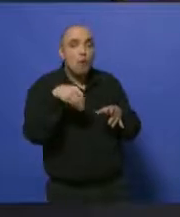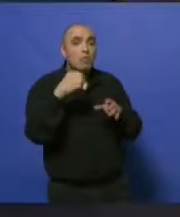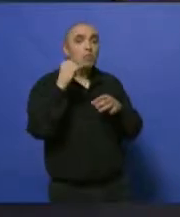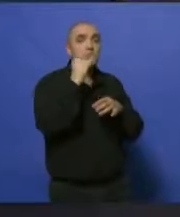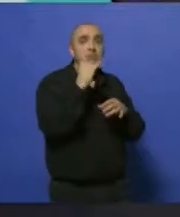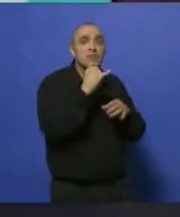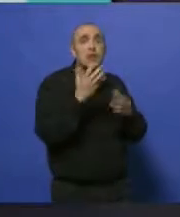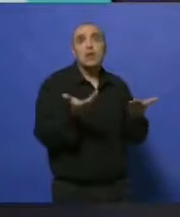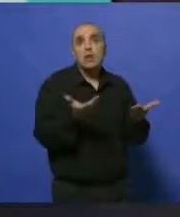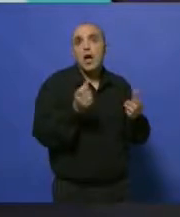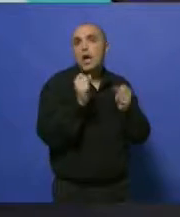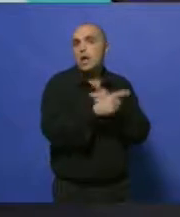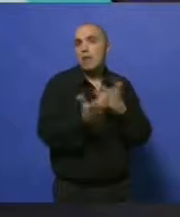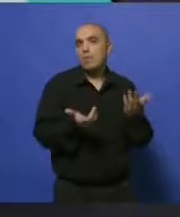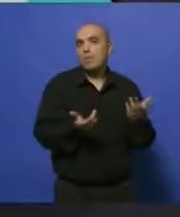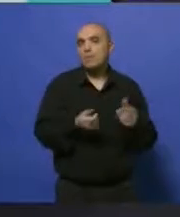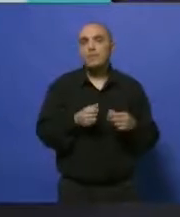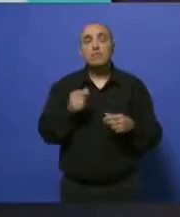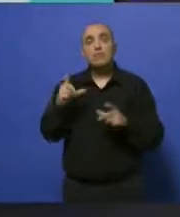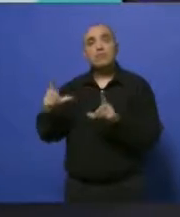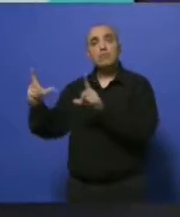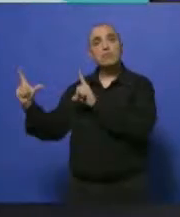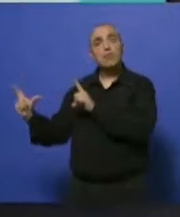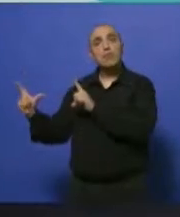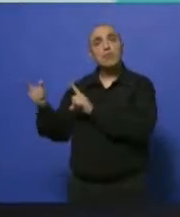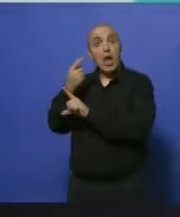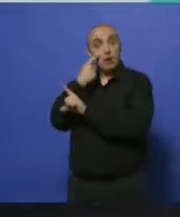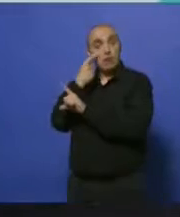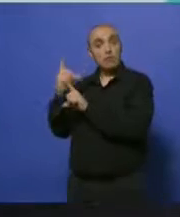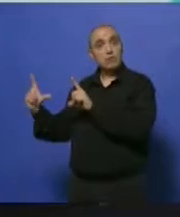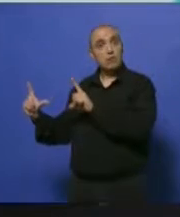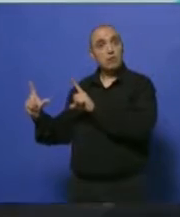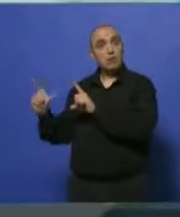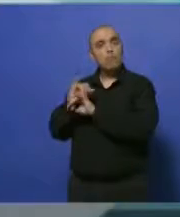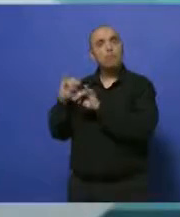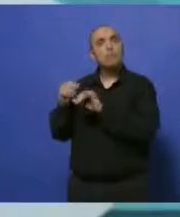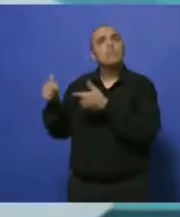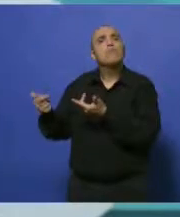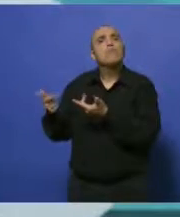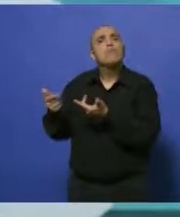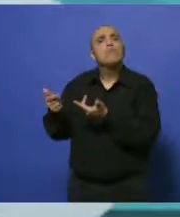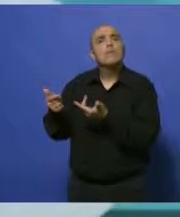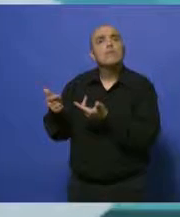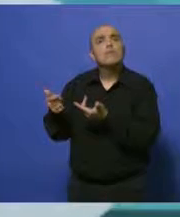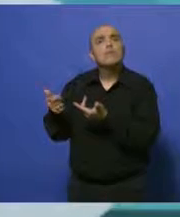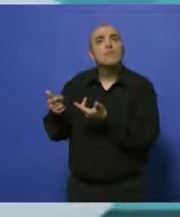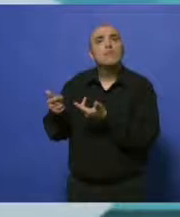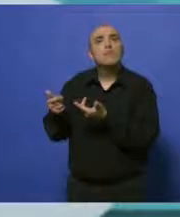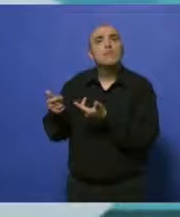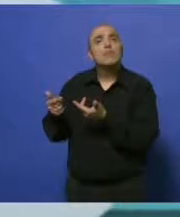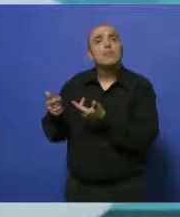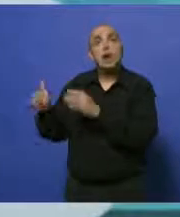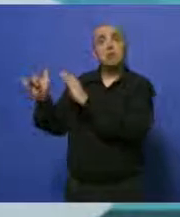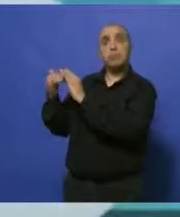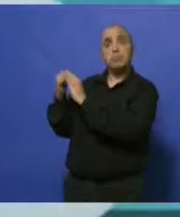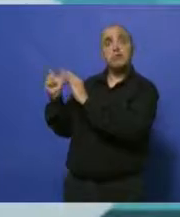han hecho el trámite. Avanzamos con la placa para poder conocer, como vemos, la información en este caso de lo que ha brindado el ENACOM. Hay